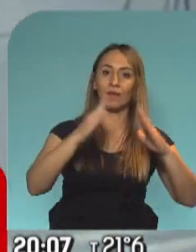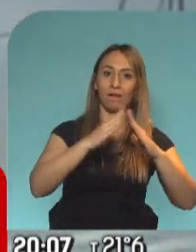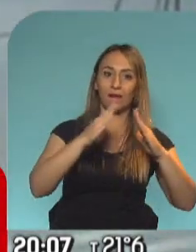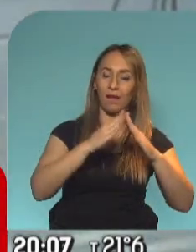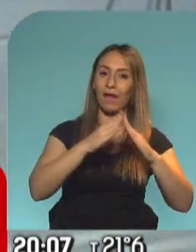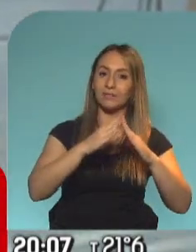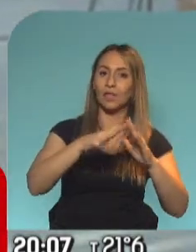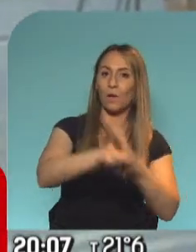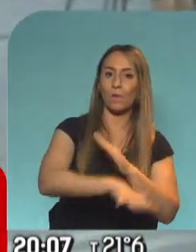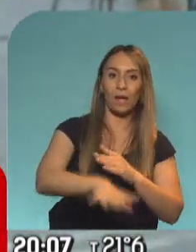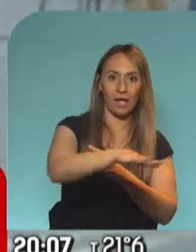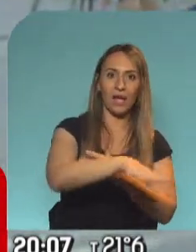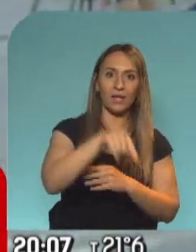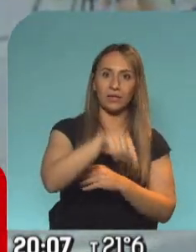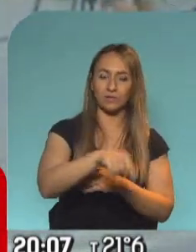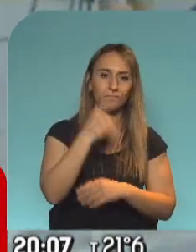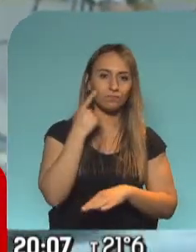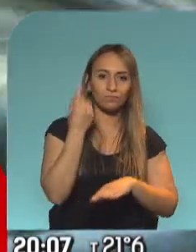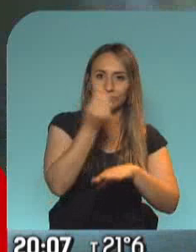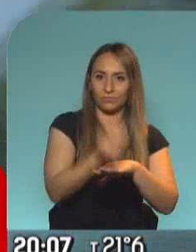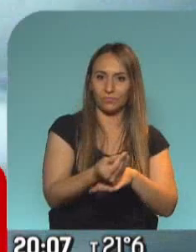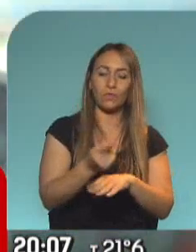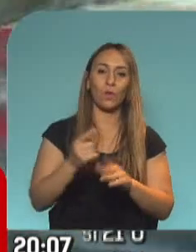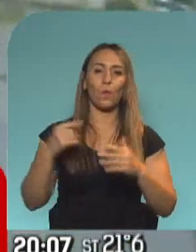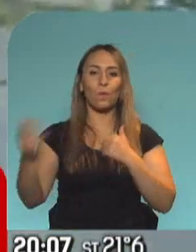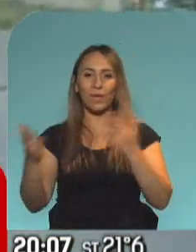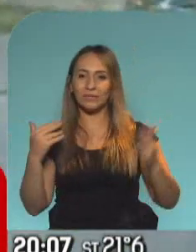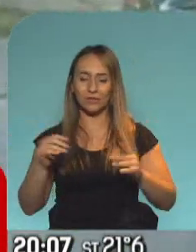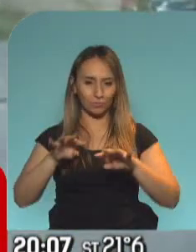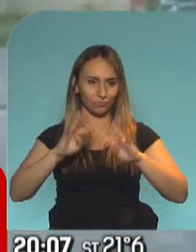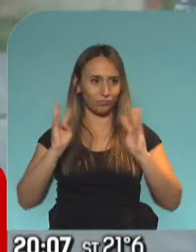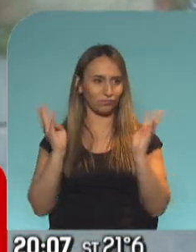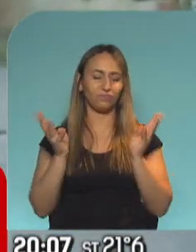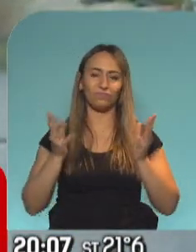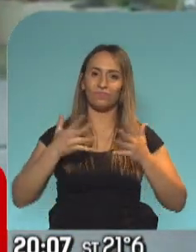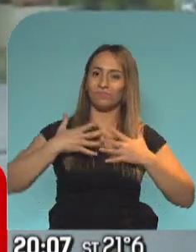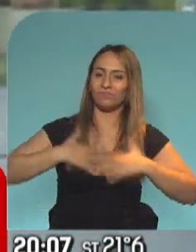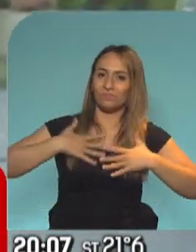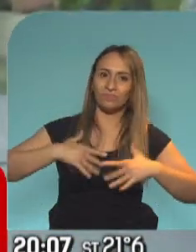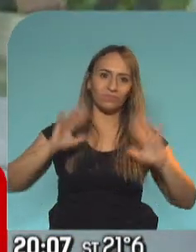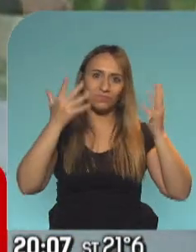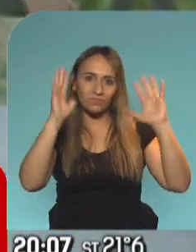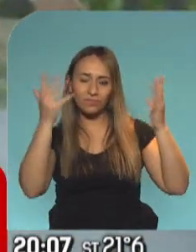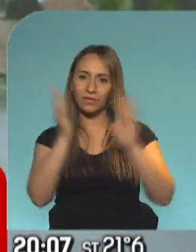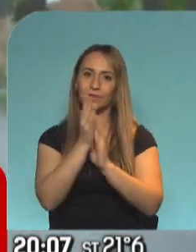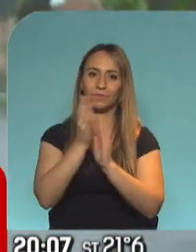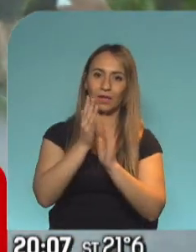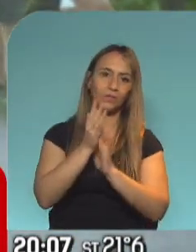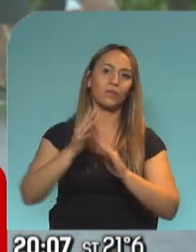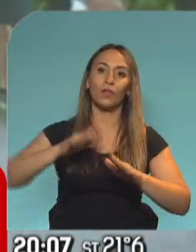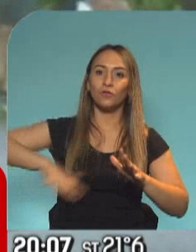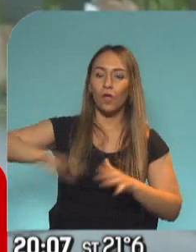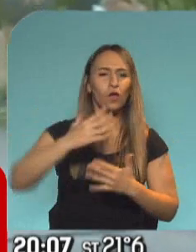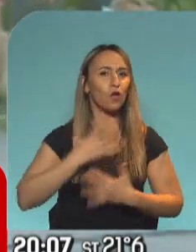así lo reciben los vecinos con alegría cuentan que está revolucionado el barrio todos muy